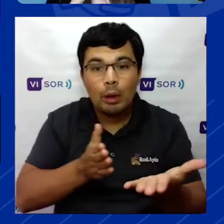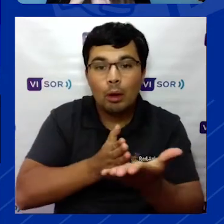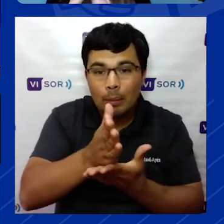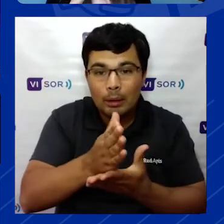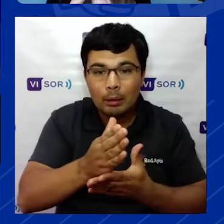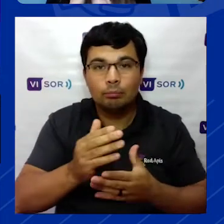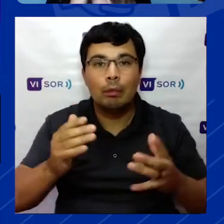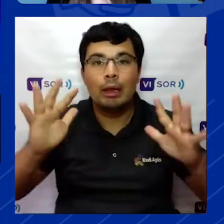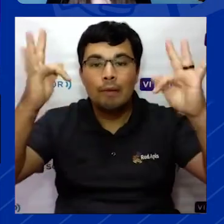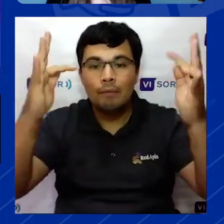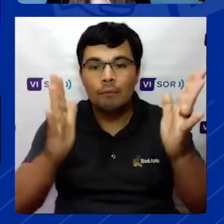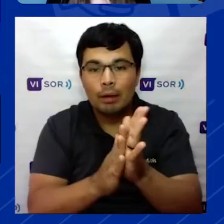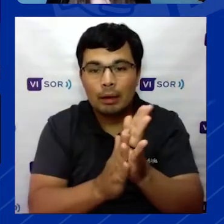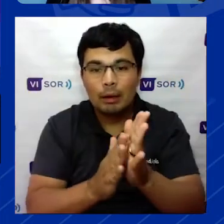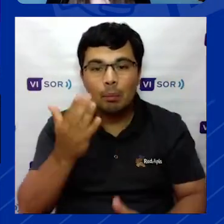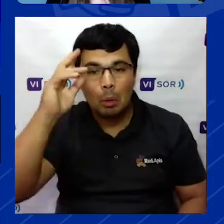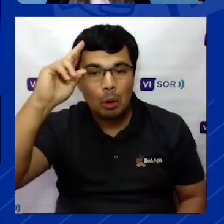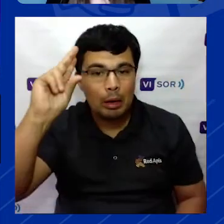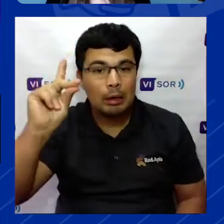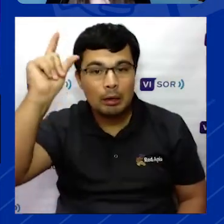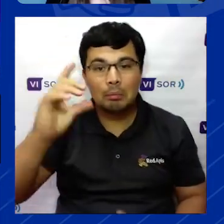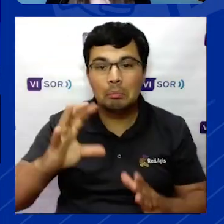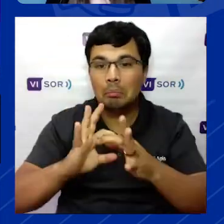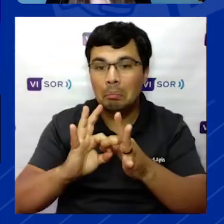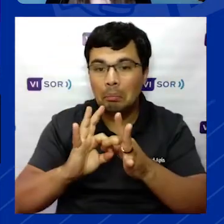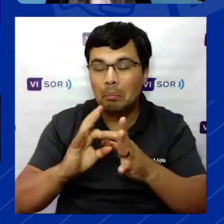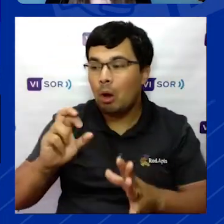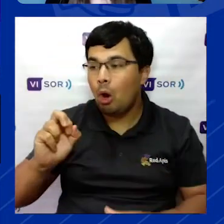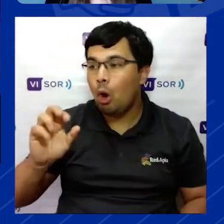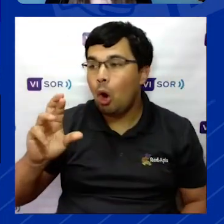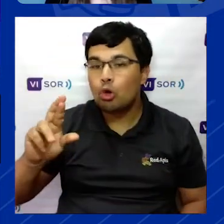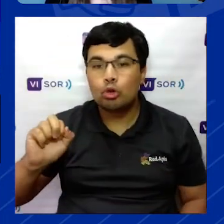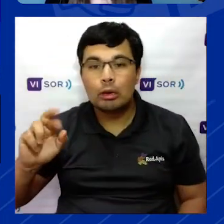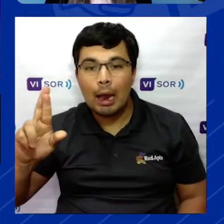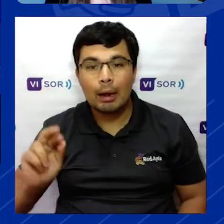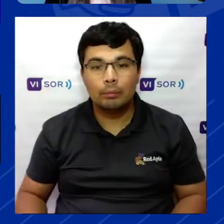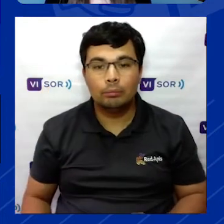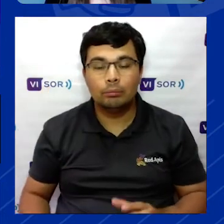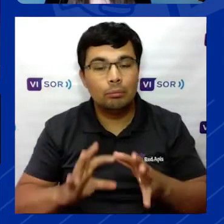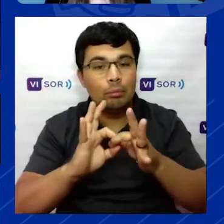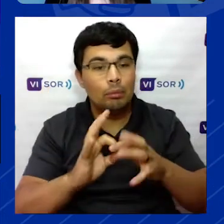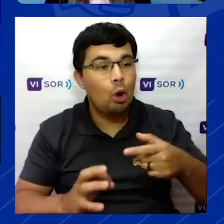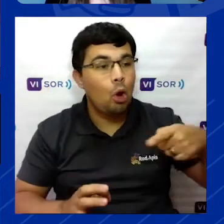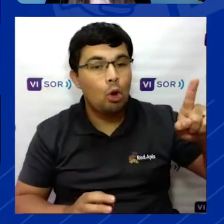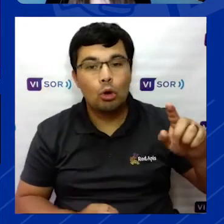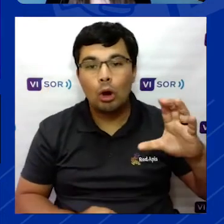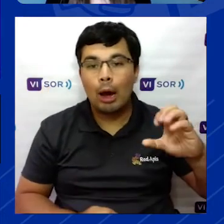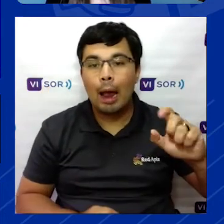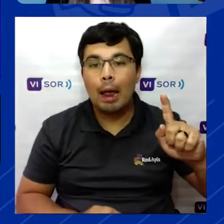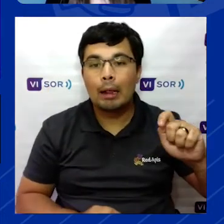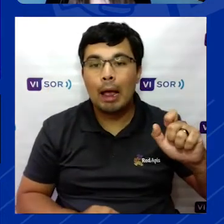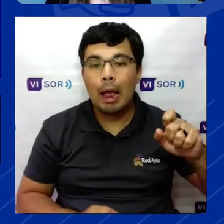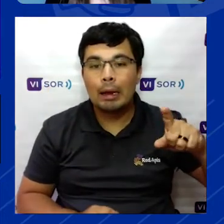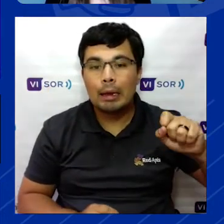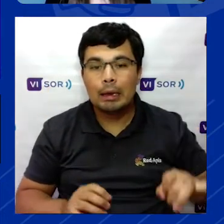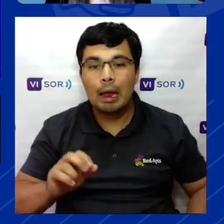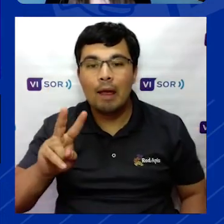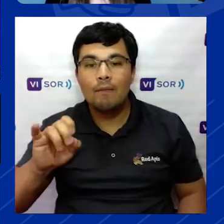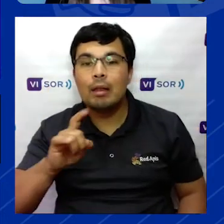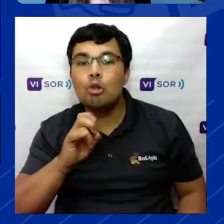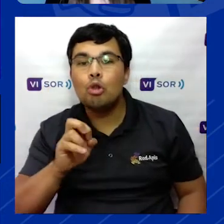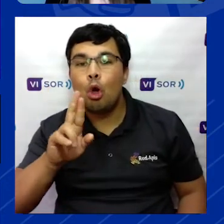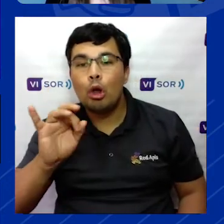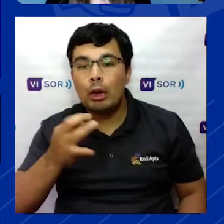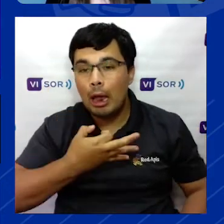iniciativa. Muchas gracias, Oscar. No sé si Catalina, Jimena, Victoria también quieren decir algo. Yo quería agregar